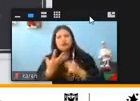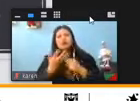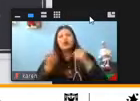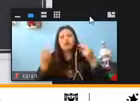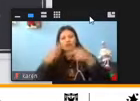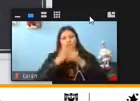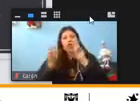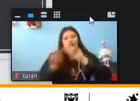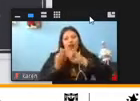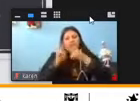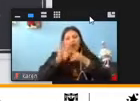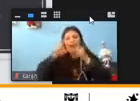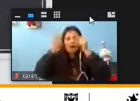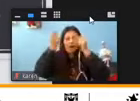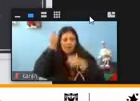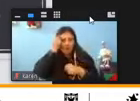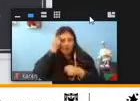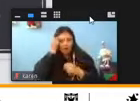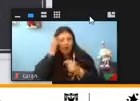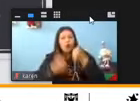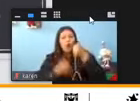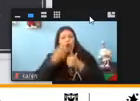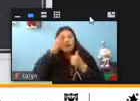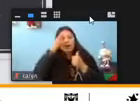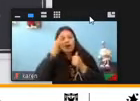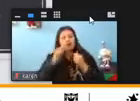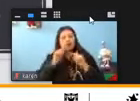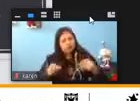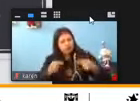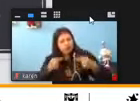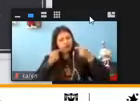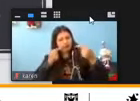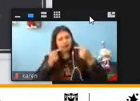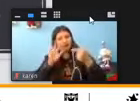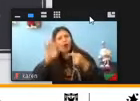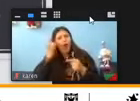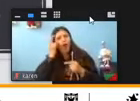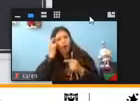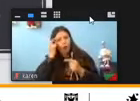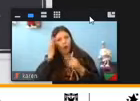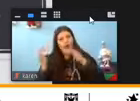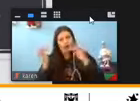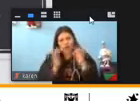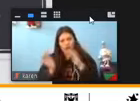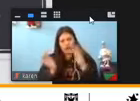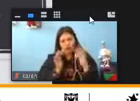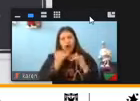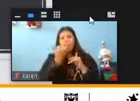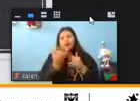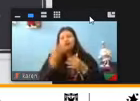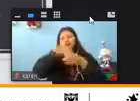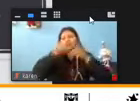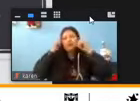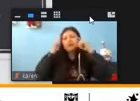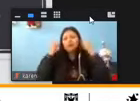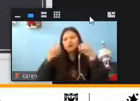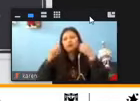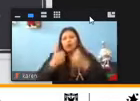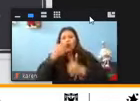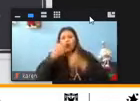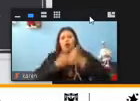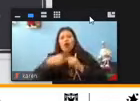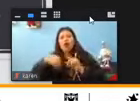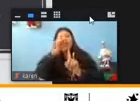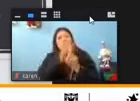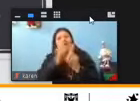memoria. Y también como un instrumento para confrontar las lógicas de la guerra. Hay una preocupación por el papel de las